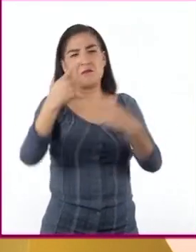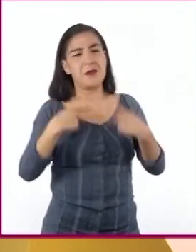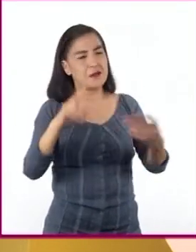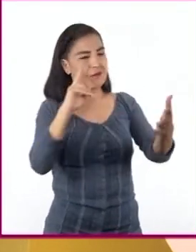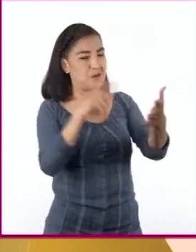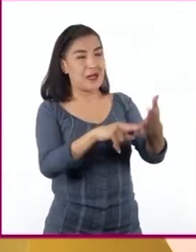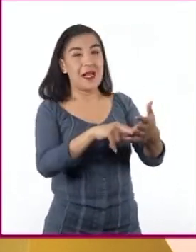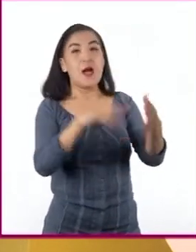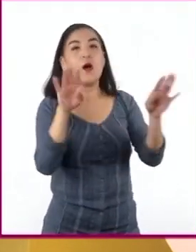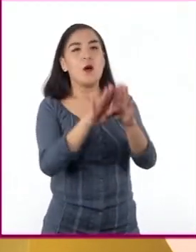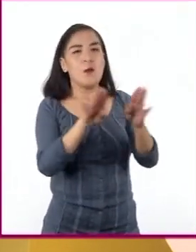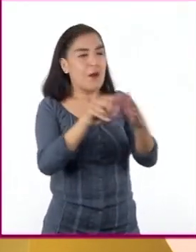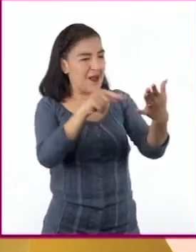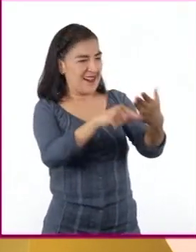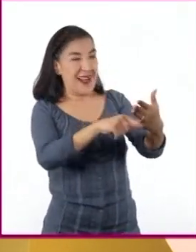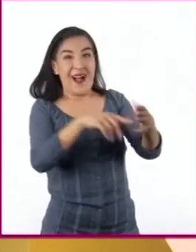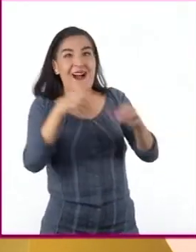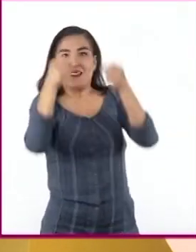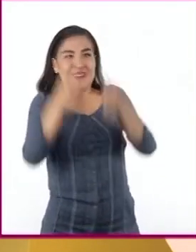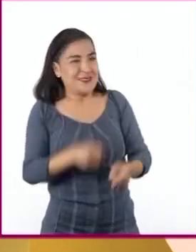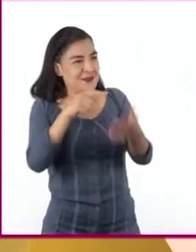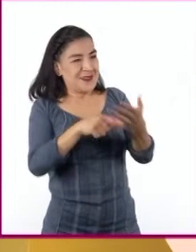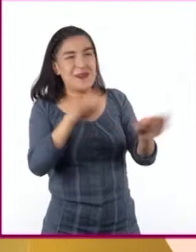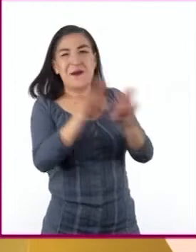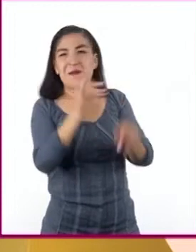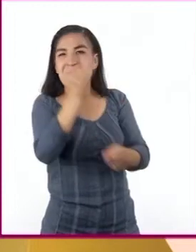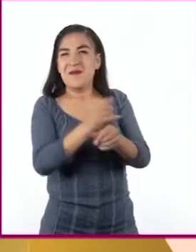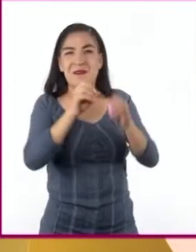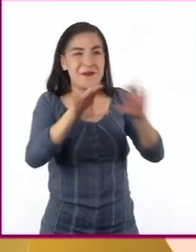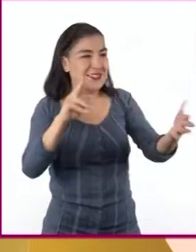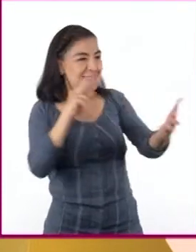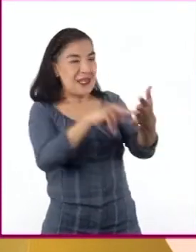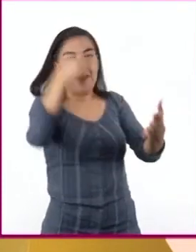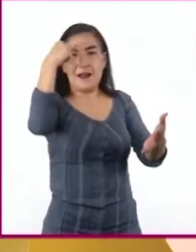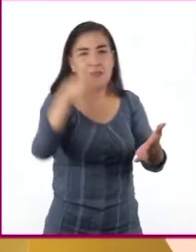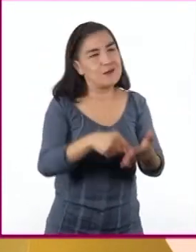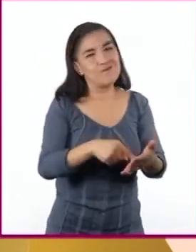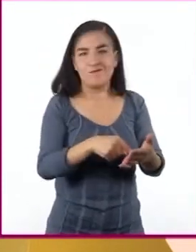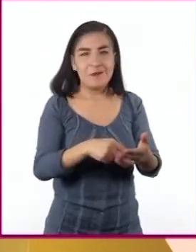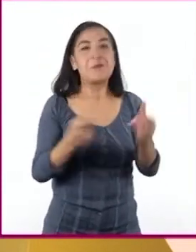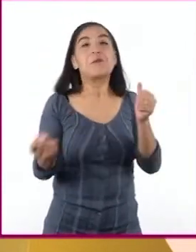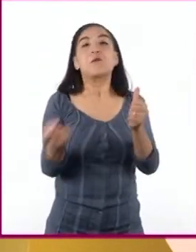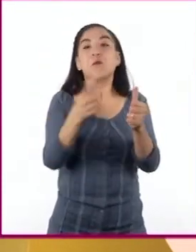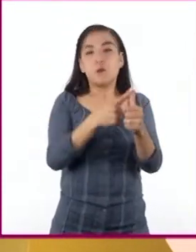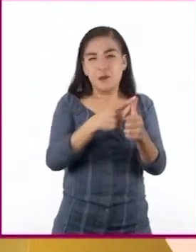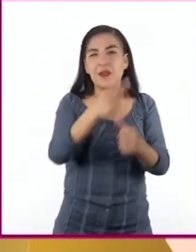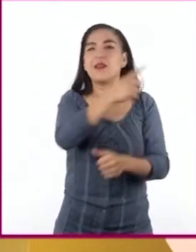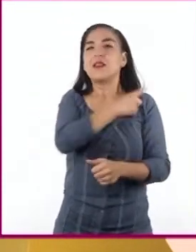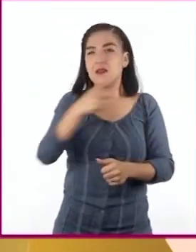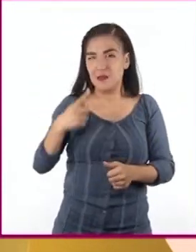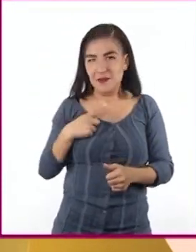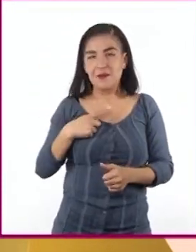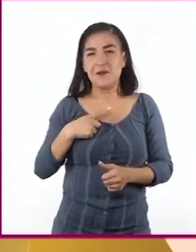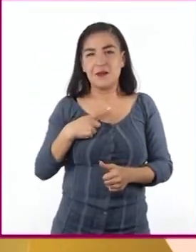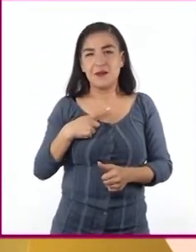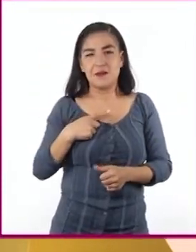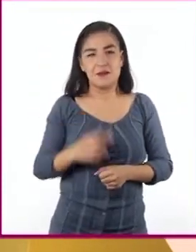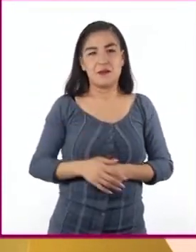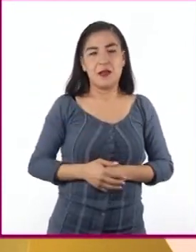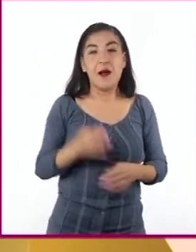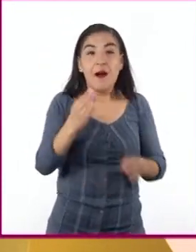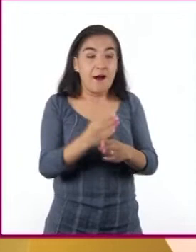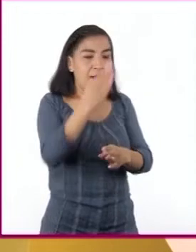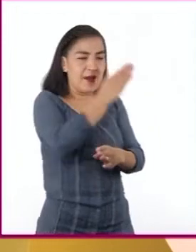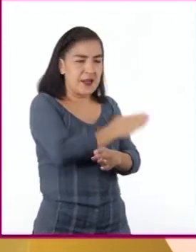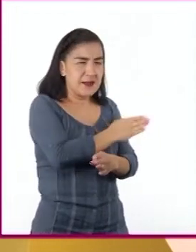o asimilar tal cual viene, sino que la someterán, por así decirlo, a un proceso